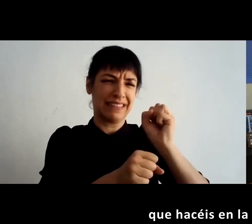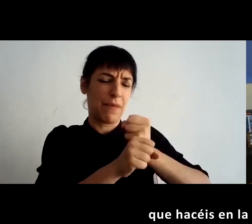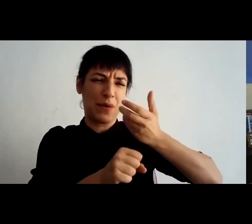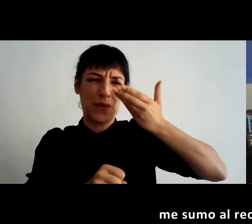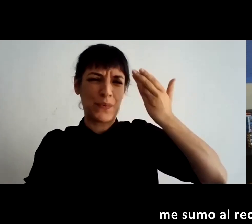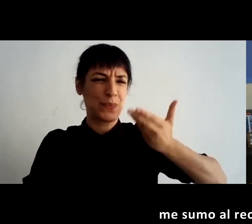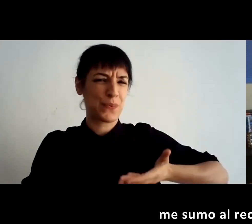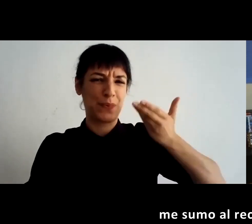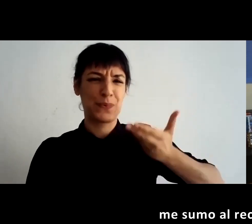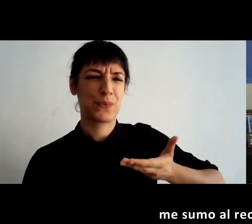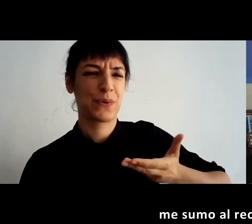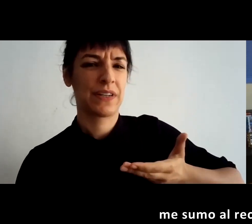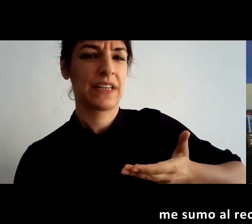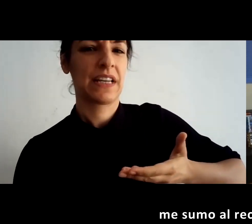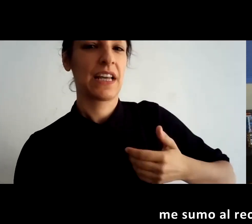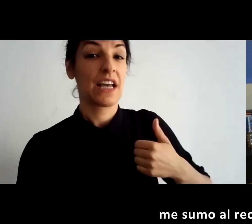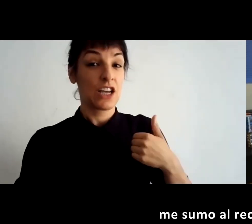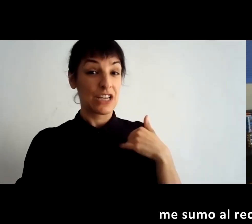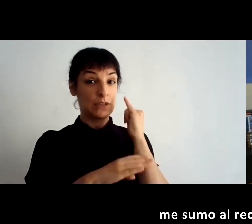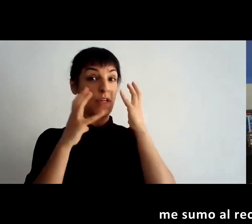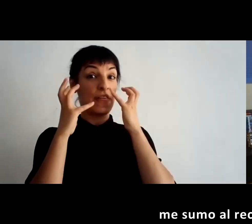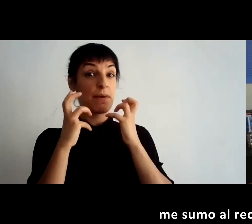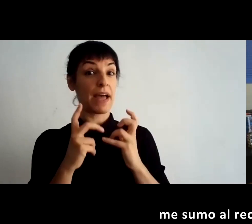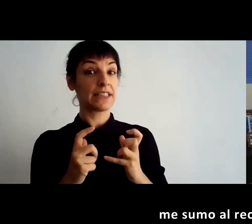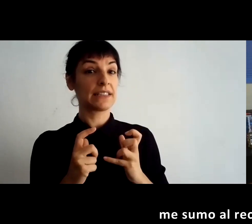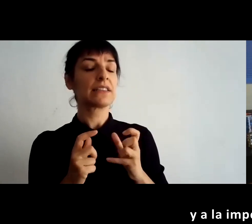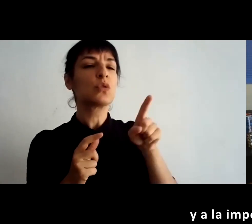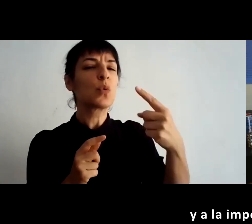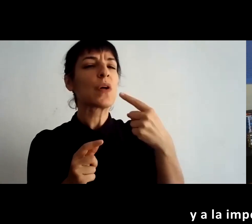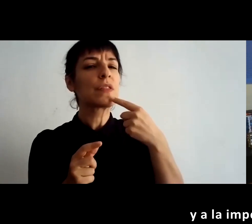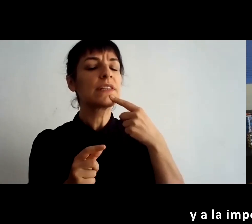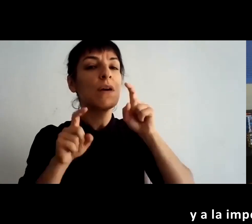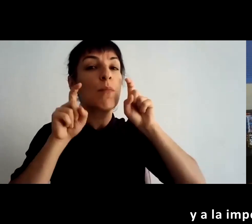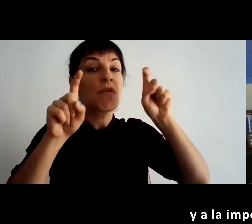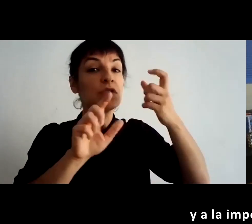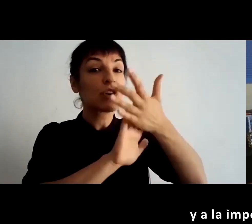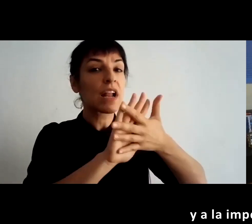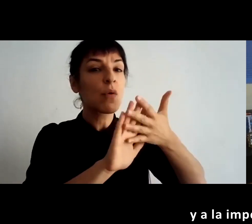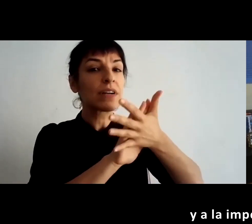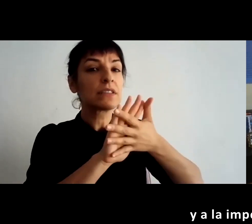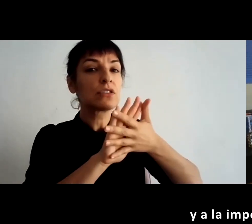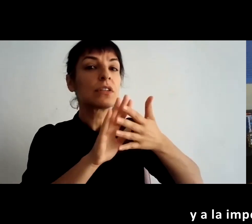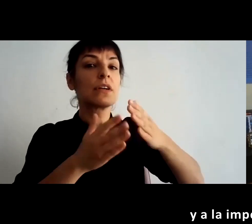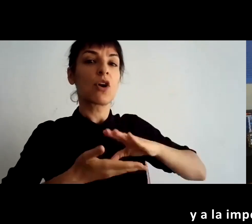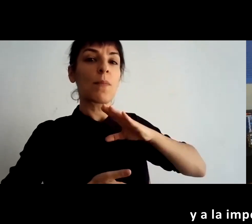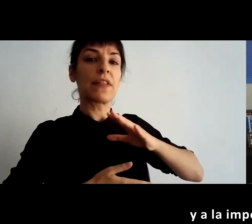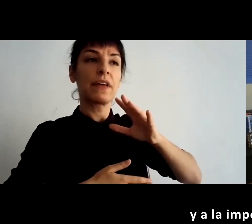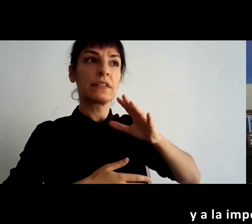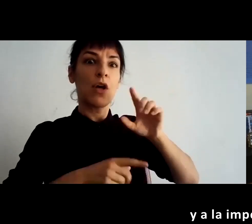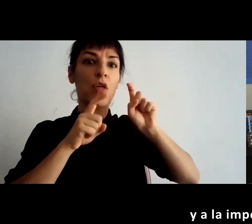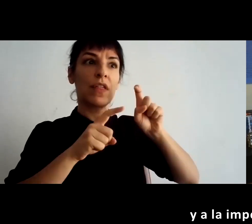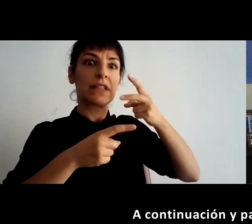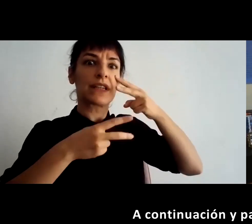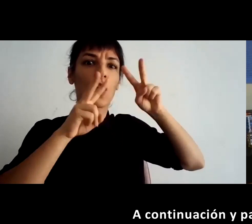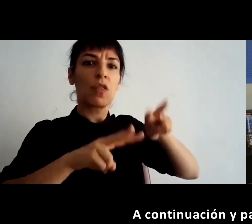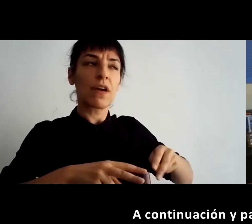sumo al reconocimiento al profesorado de lenguas y a la importancia de sus competencias docentes. Bueno, ya